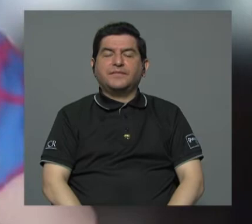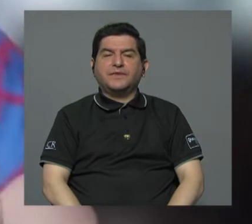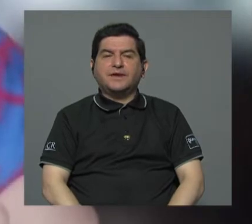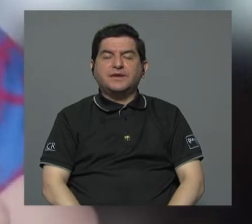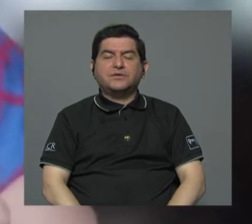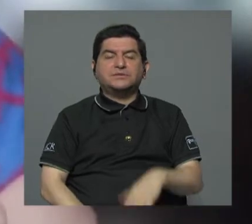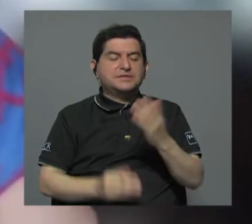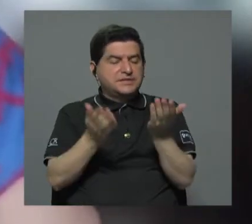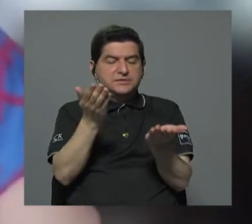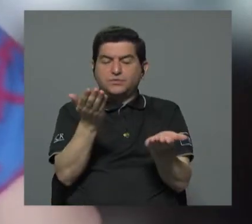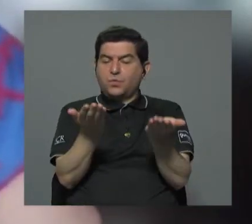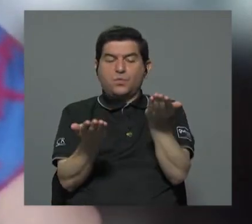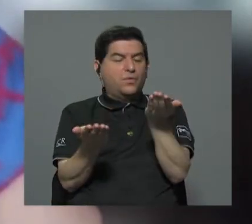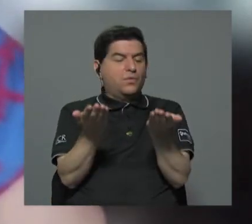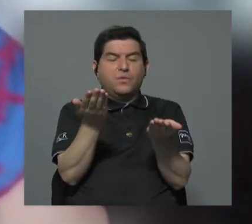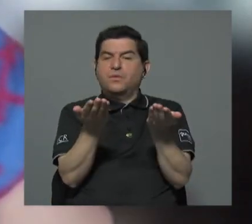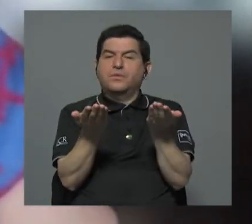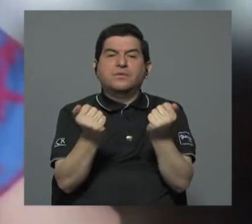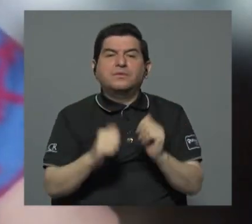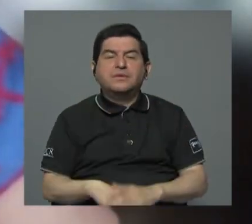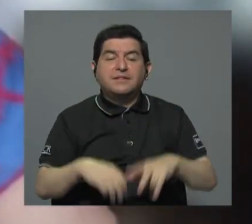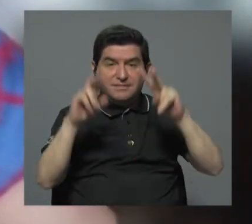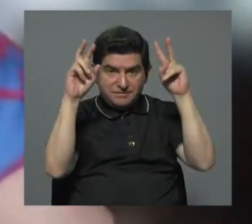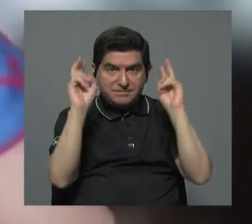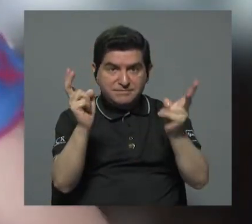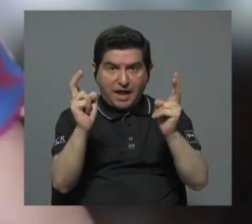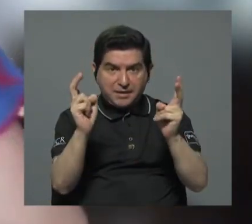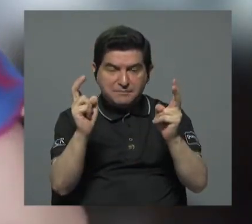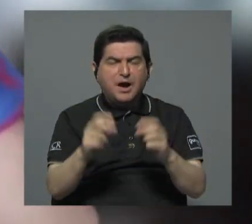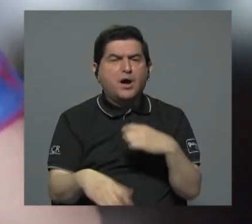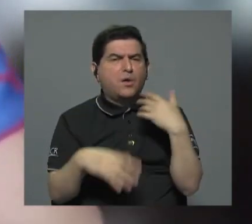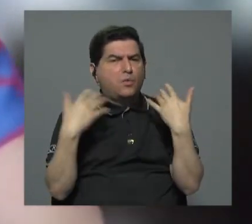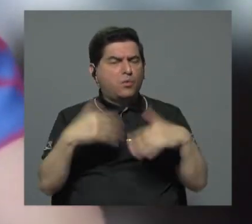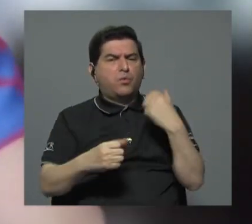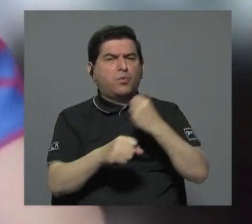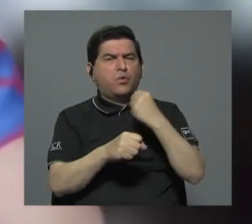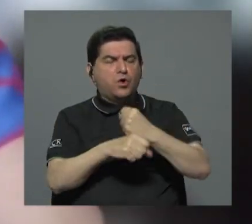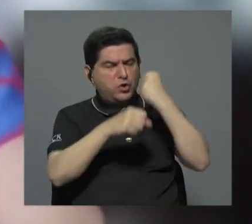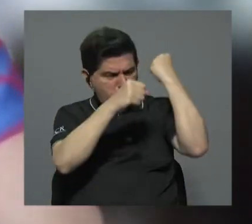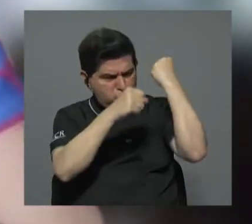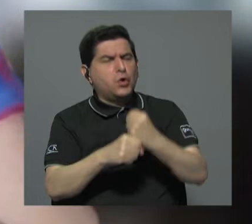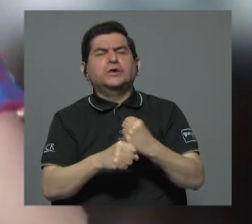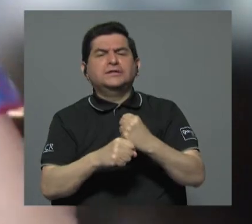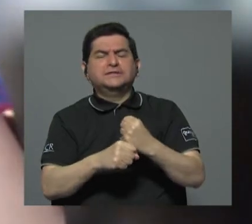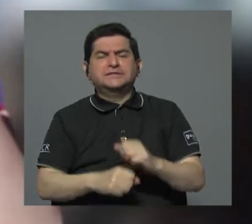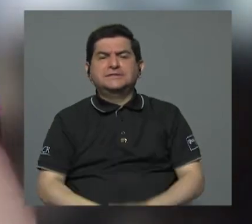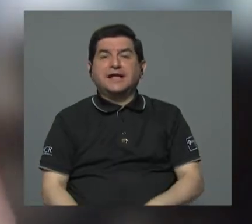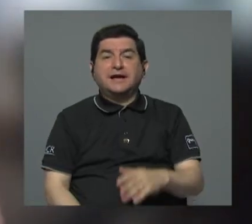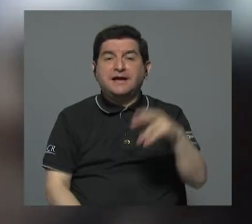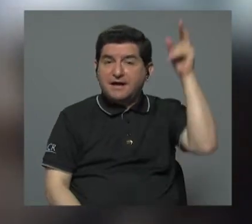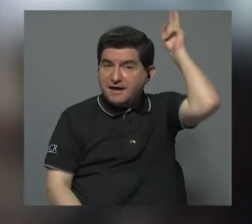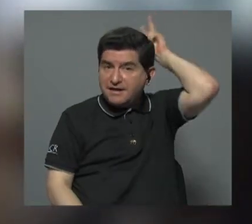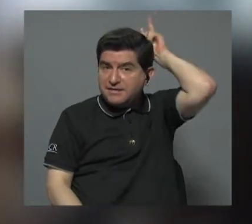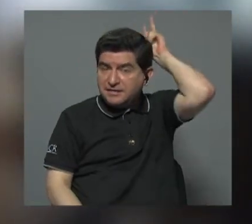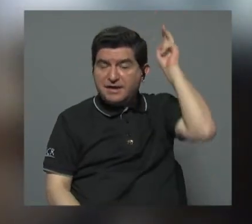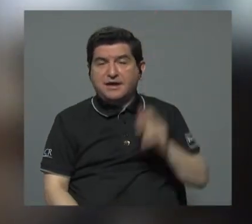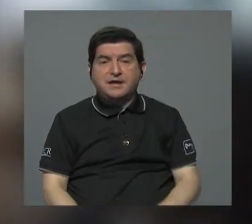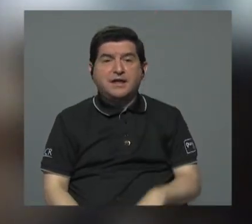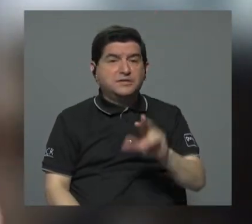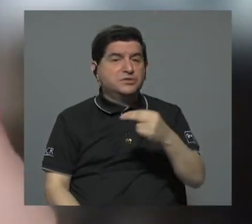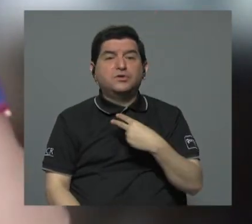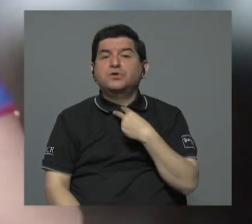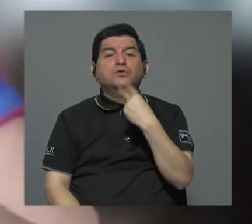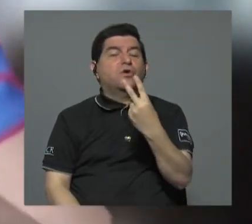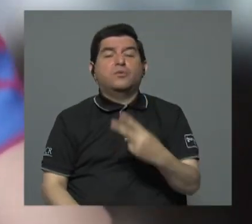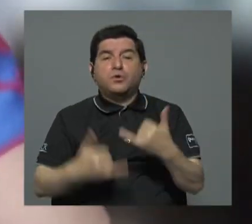en balance, ¿no?, un tema tan trabajado como es el de la conquista, donde los indígenas no han tenido una voz